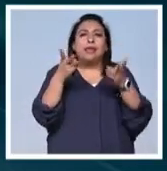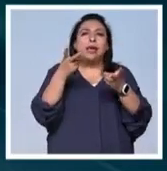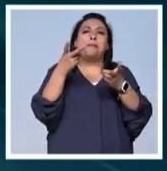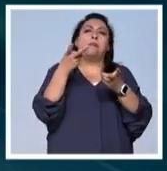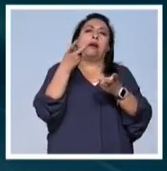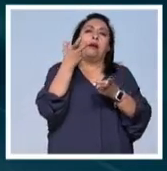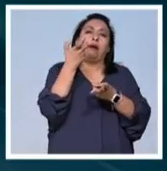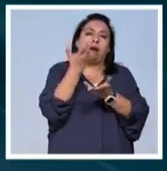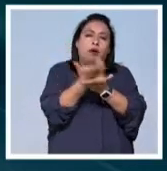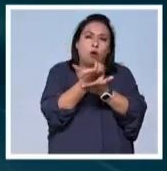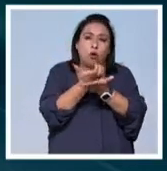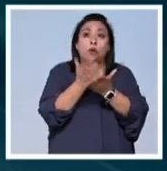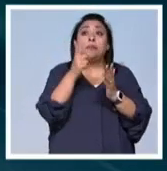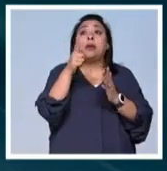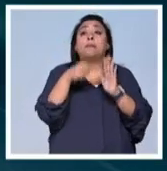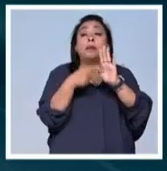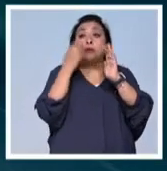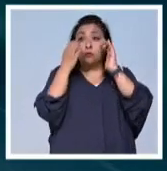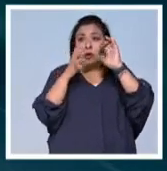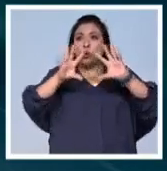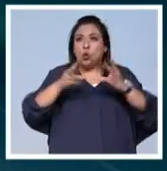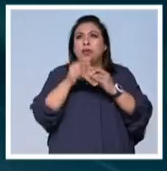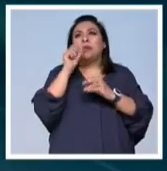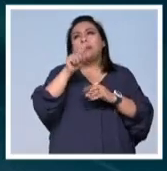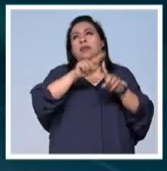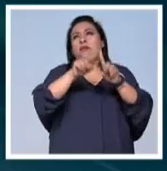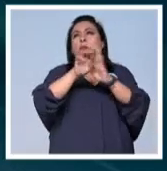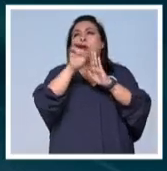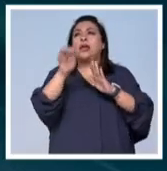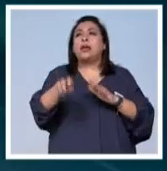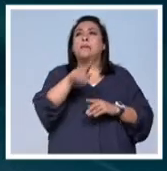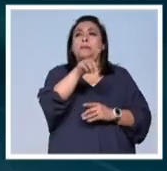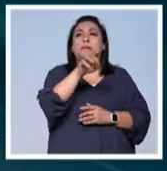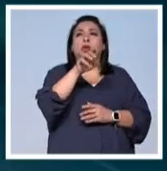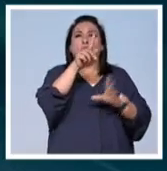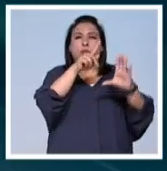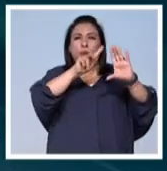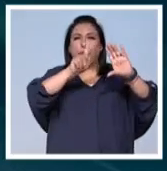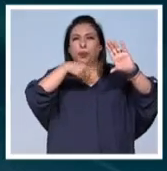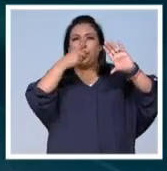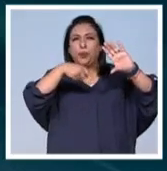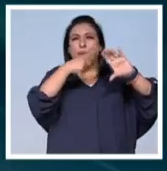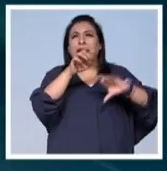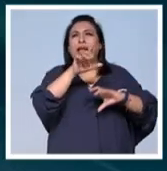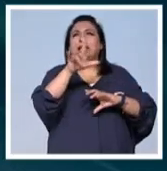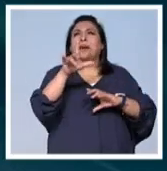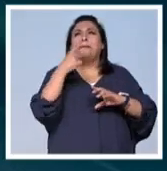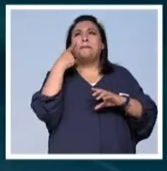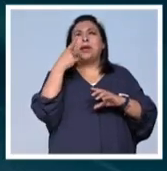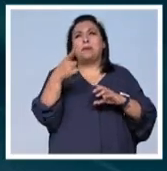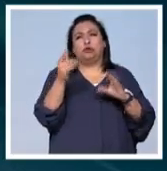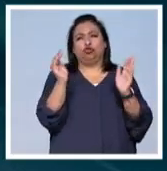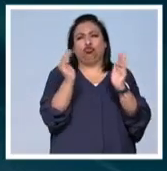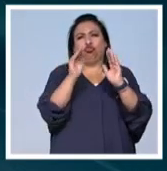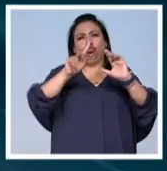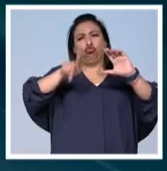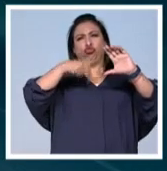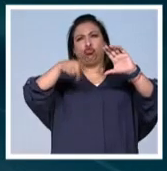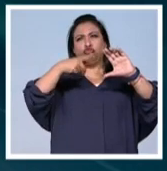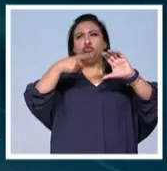economía la muestra presenta también otro conjunto de obras como la serie hélices conformada por aspas de mediano formato